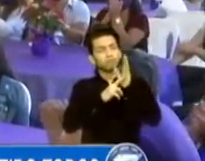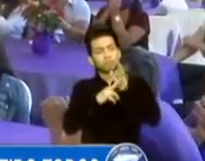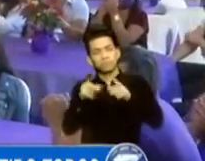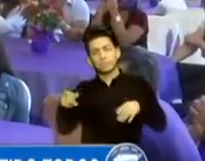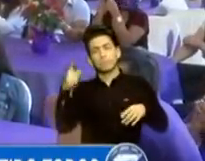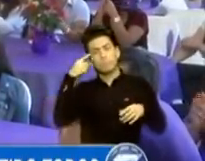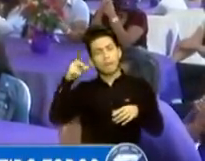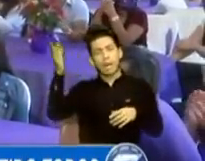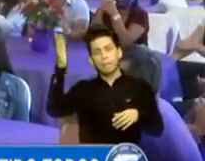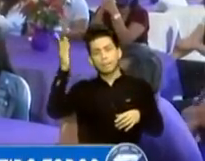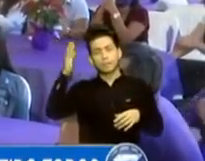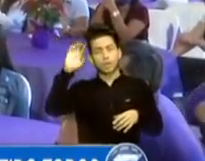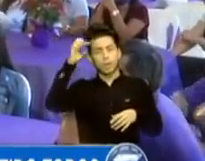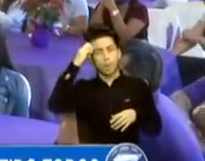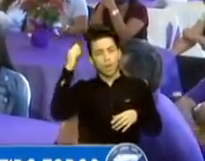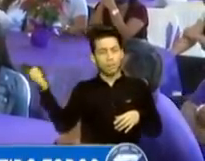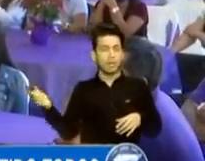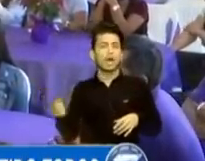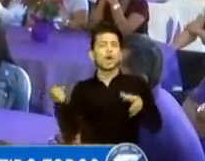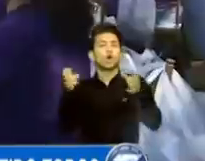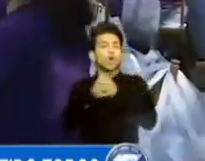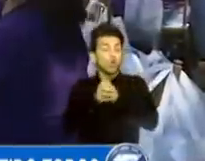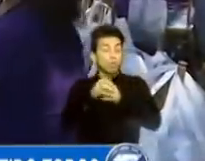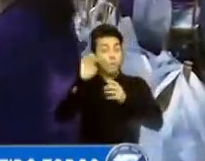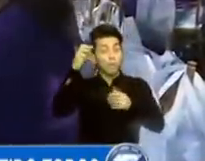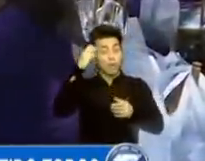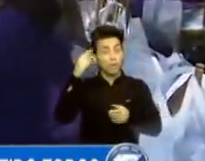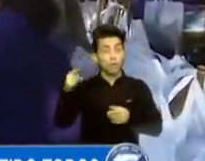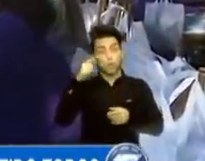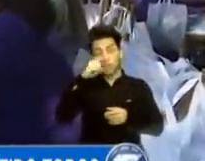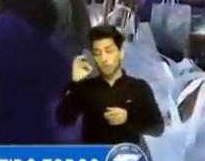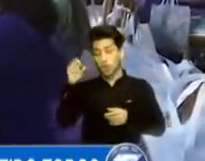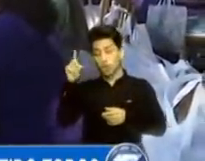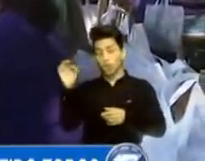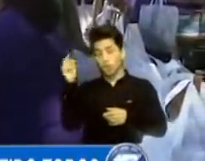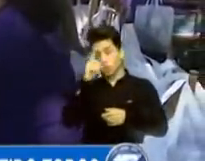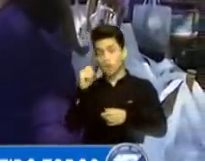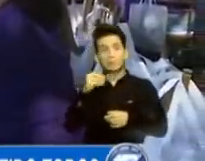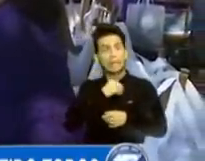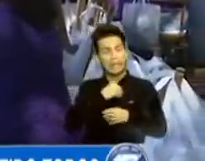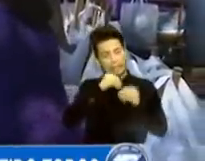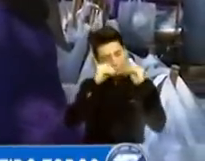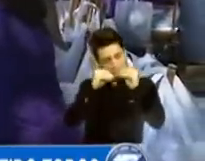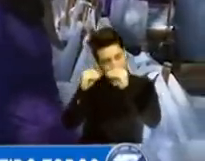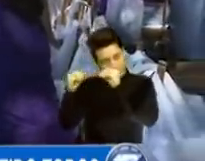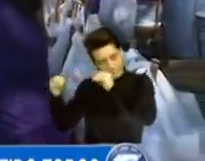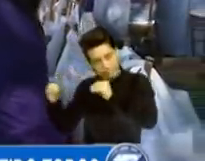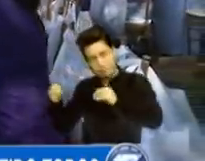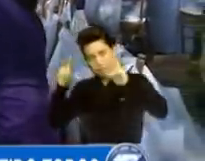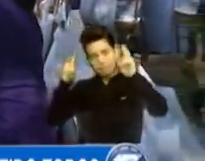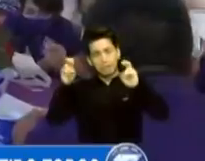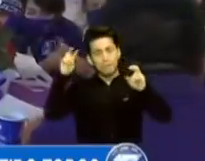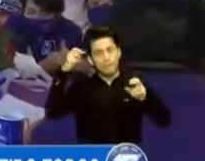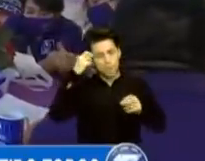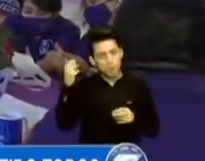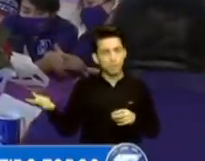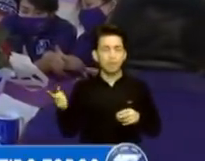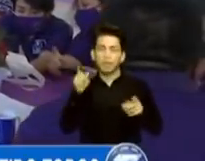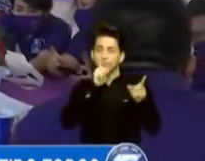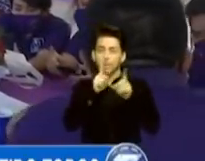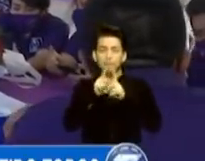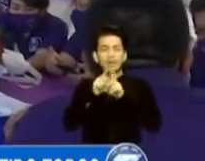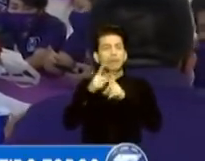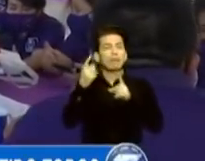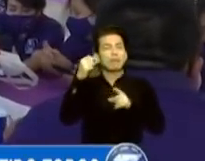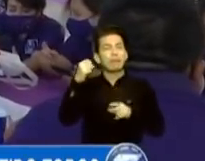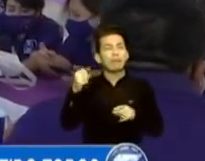ciudadana. El partido Todos busca formar políticamente a todas sus bases para que tengan conocimiento sobre la ideología y visión con el que pretenden iniciar